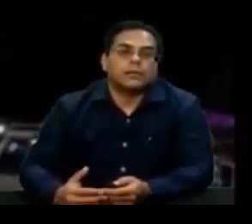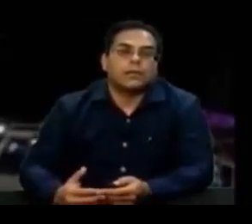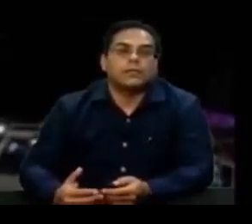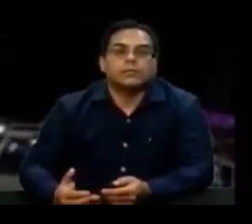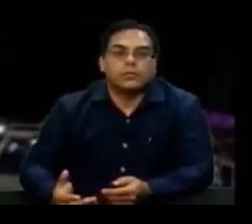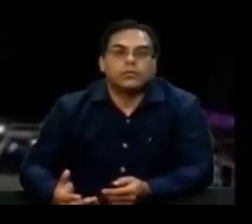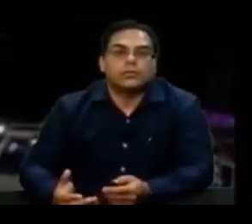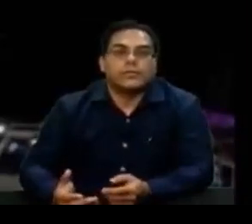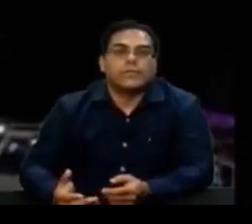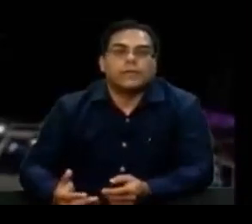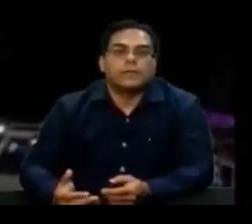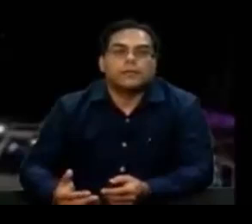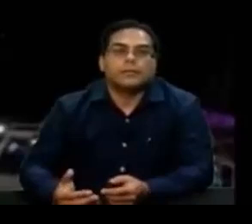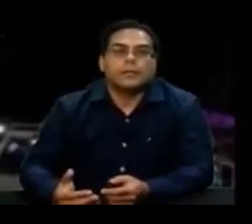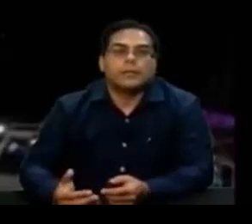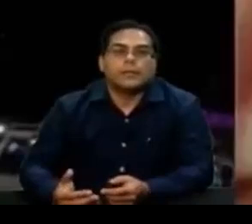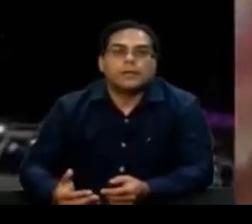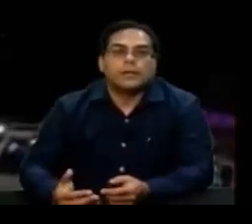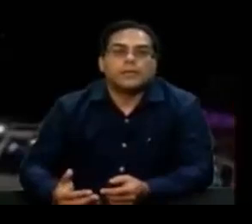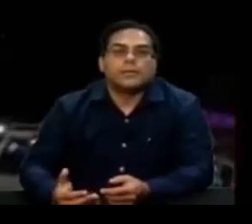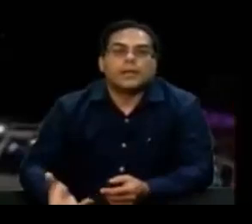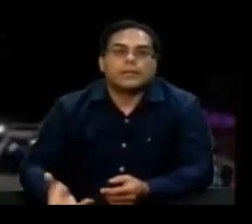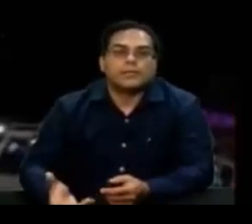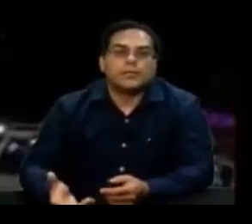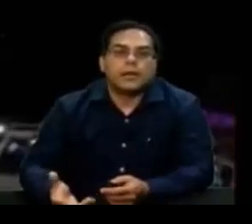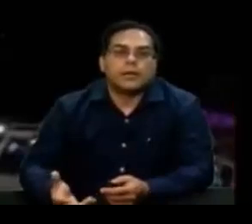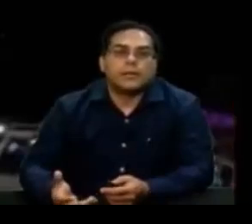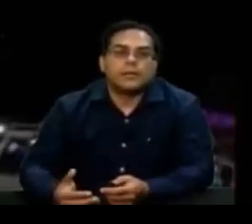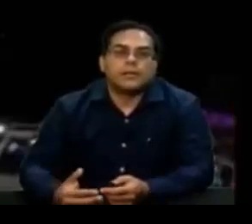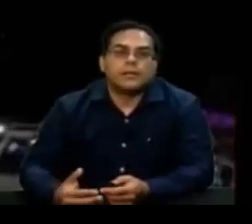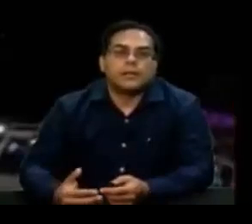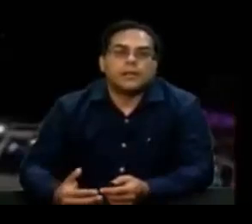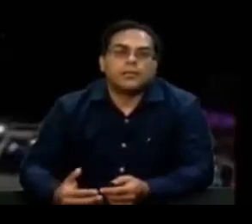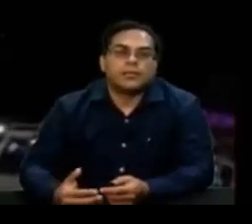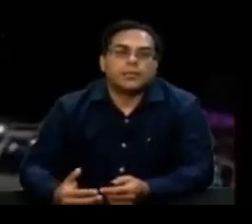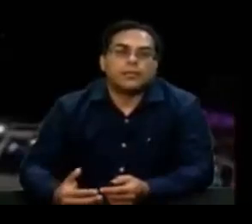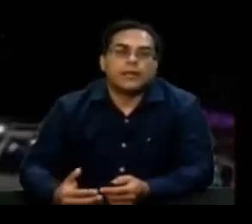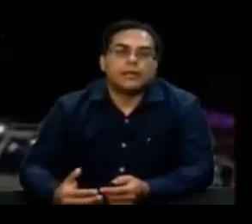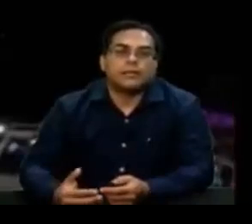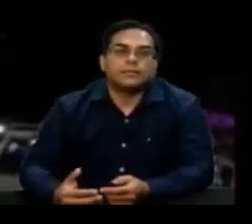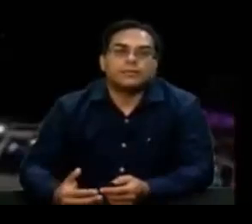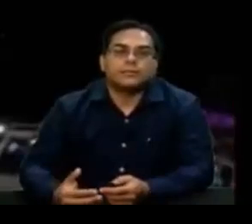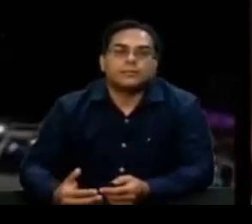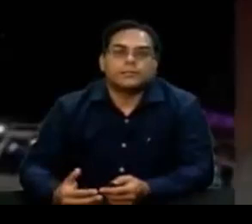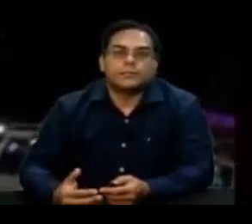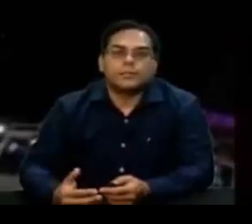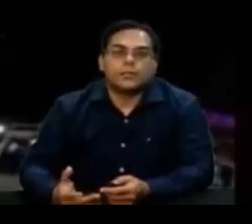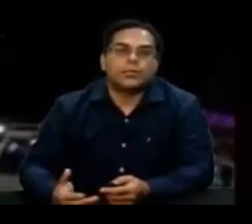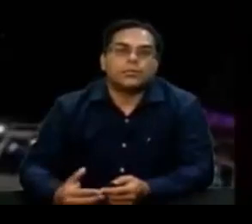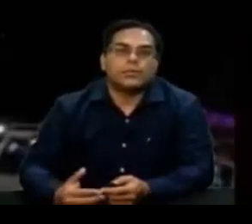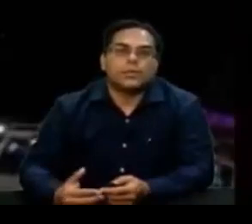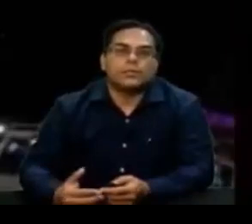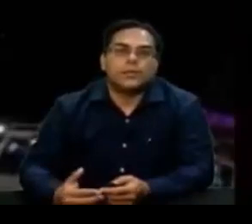cuanto a la función, ¿no? Esta es una imagen de la porción orbitaria,